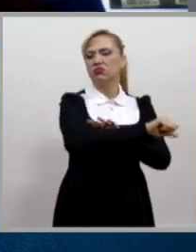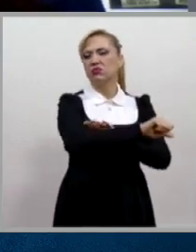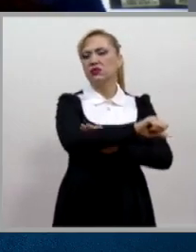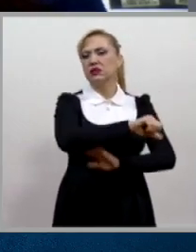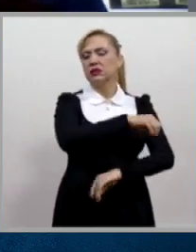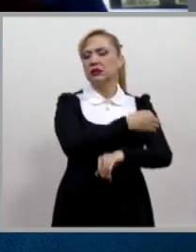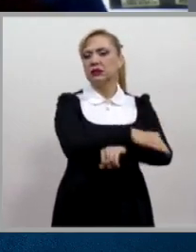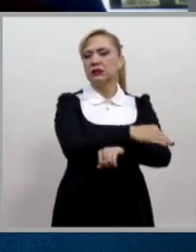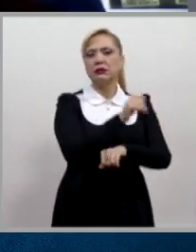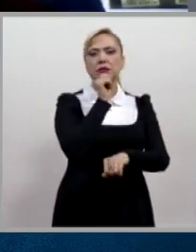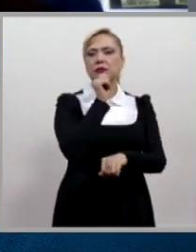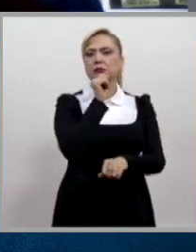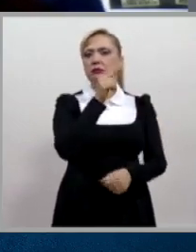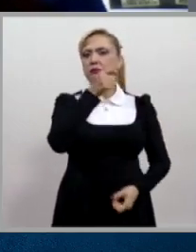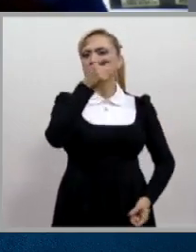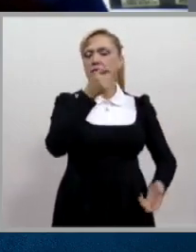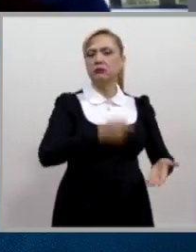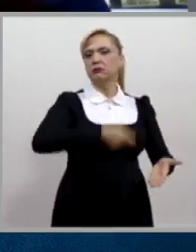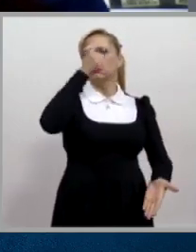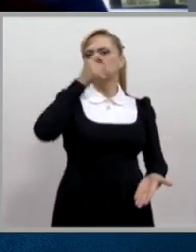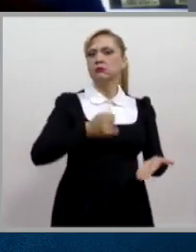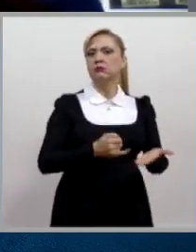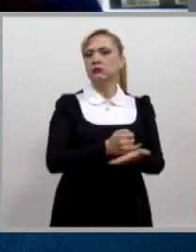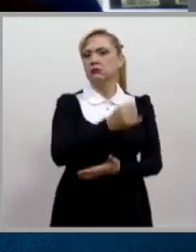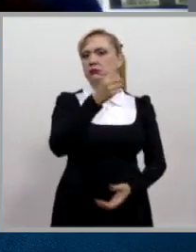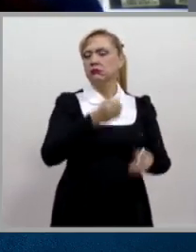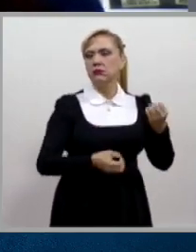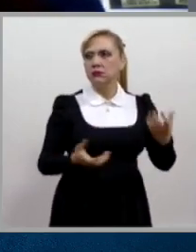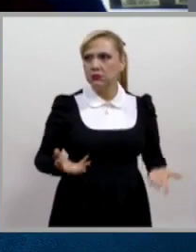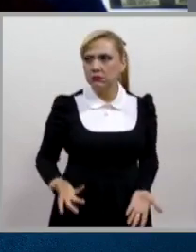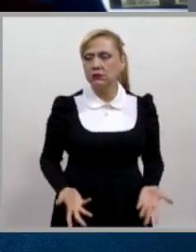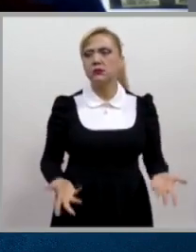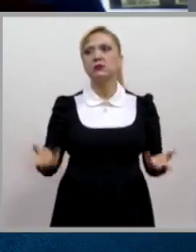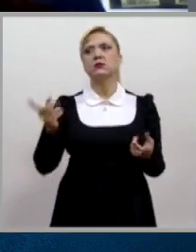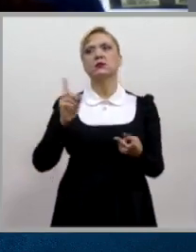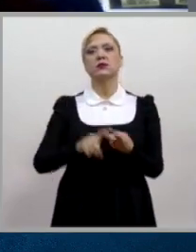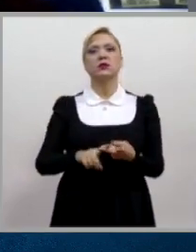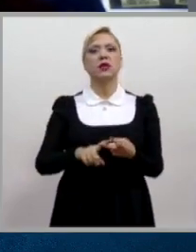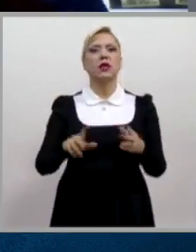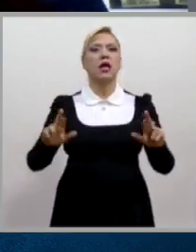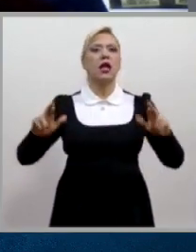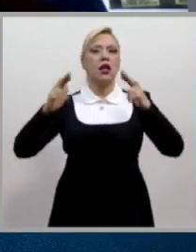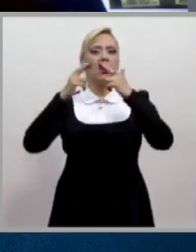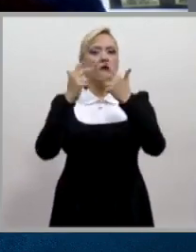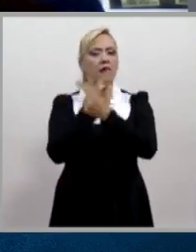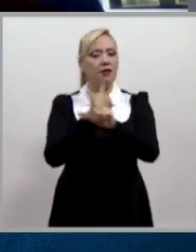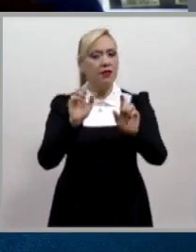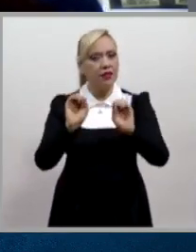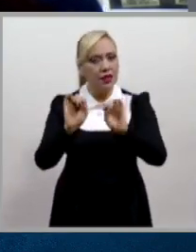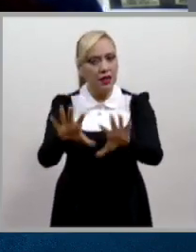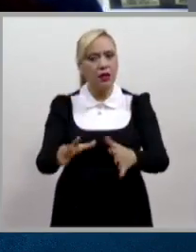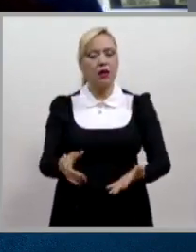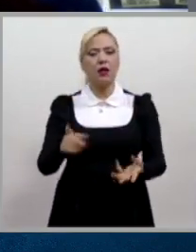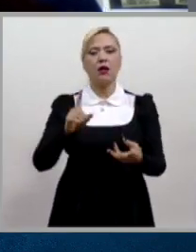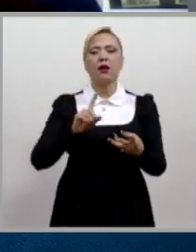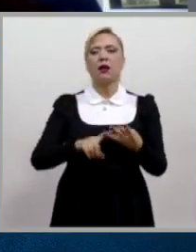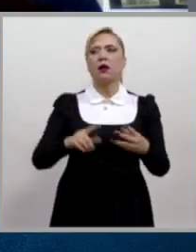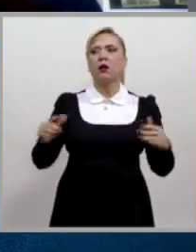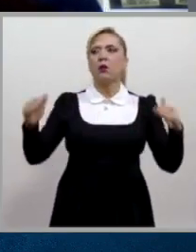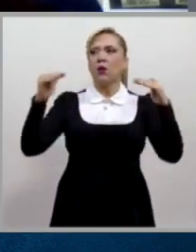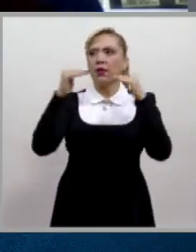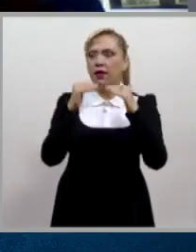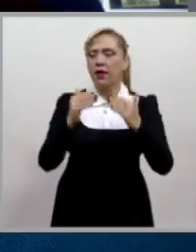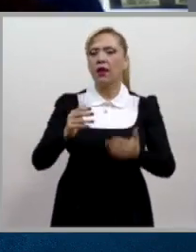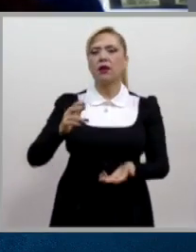ejemplo, laicidad y libertad religiosa, igualdad y no discriminación, y otros casos que vamos a estar viendo